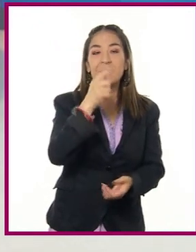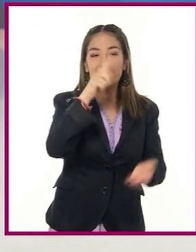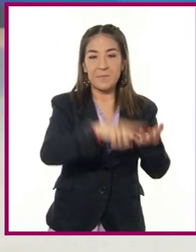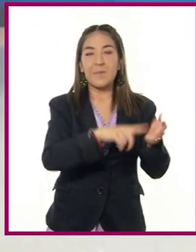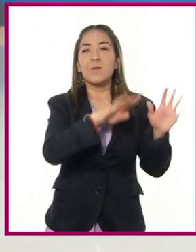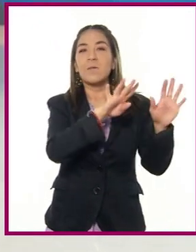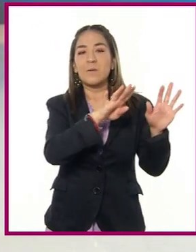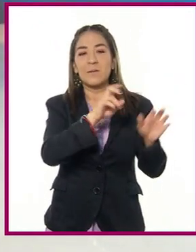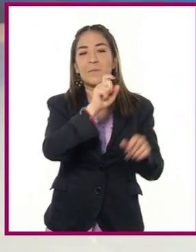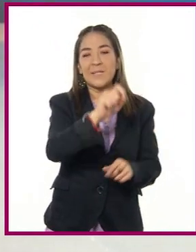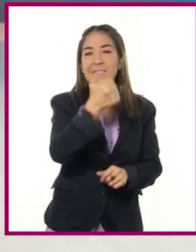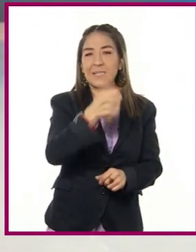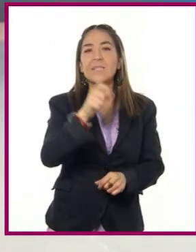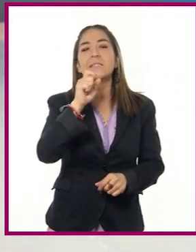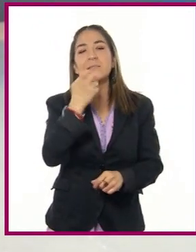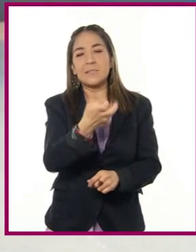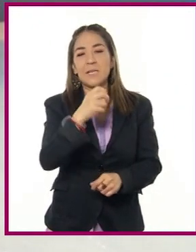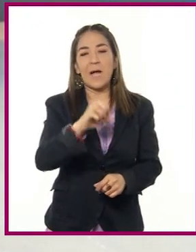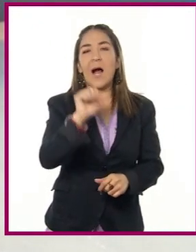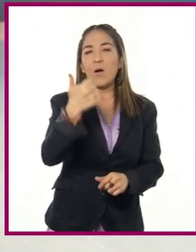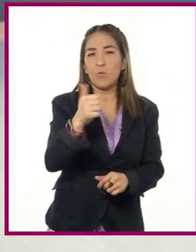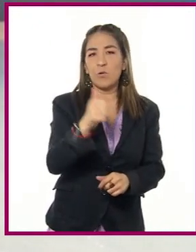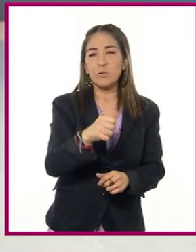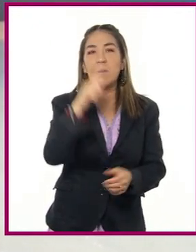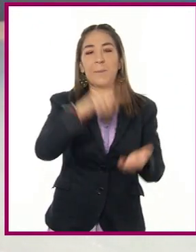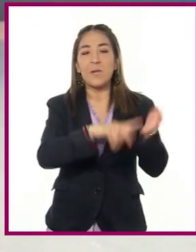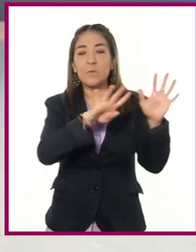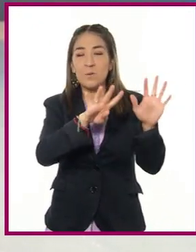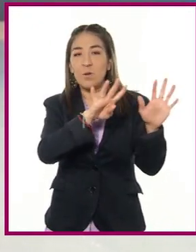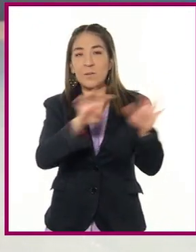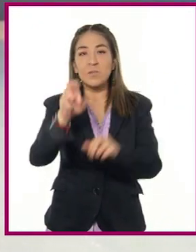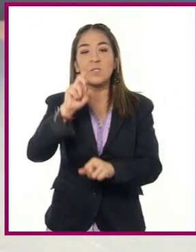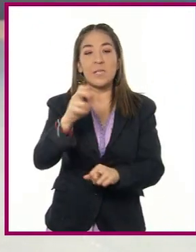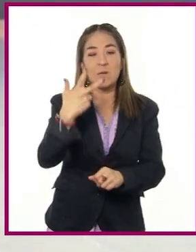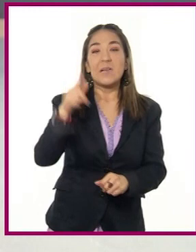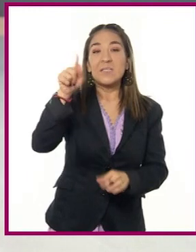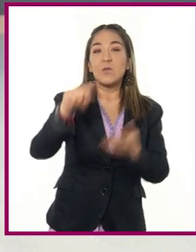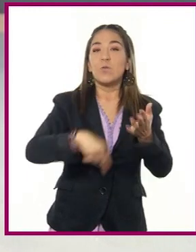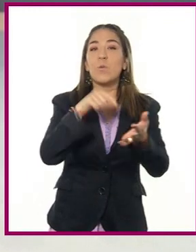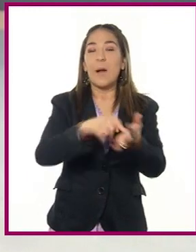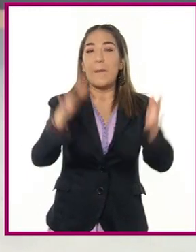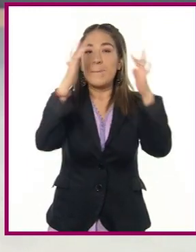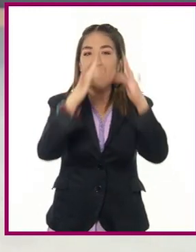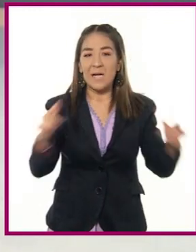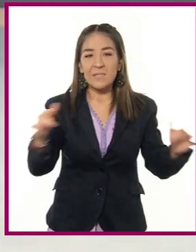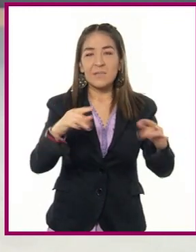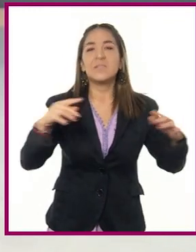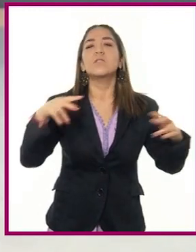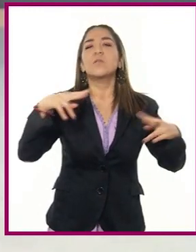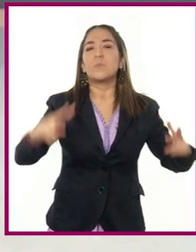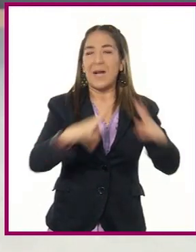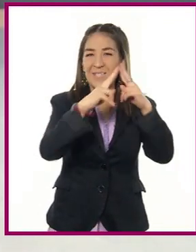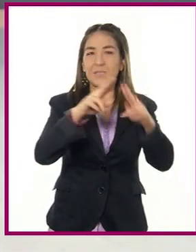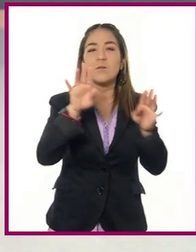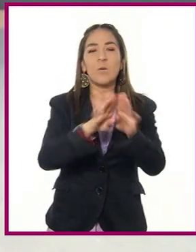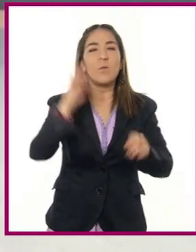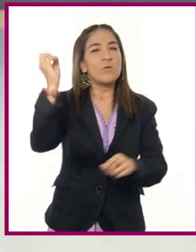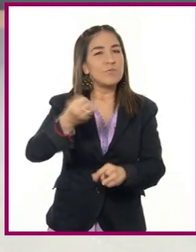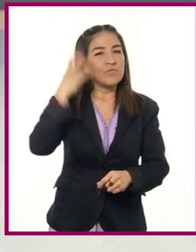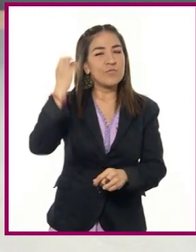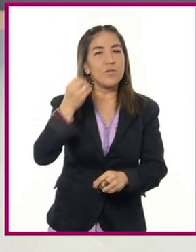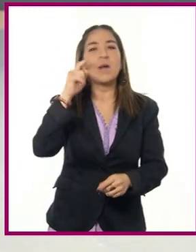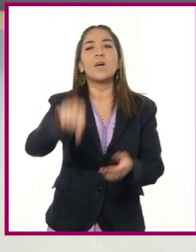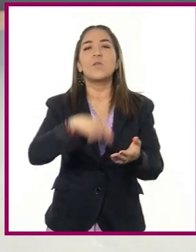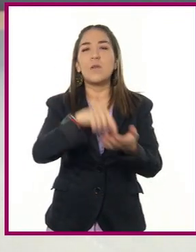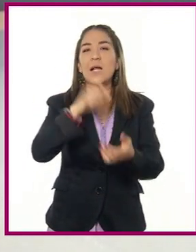1938, convocada por Louis Royer, se celebró en París una conferencia internacional con motivo de la publicación